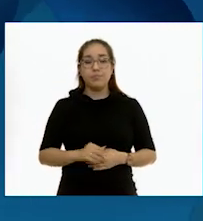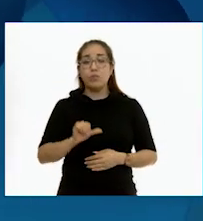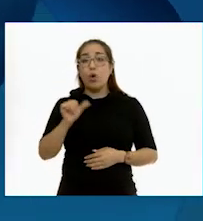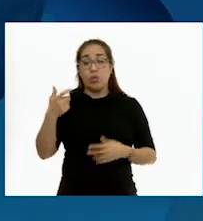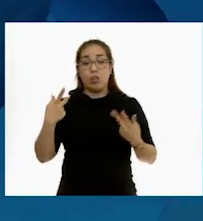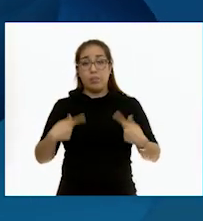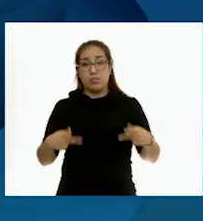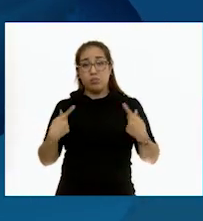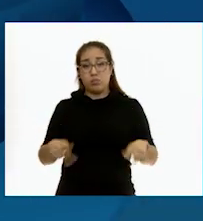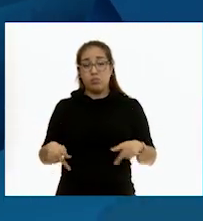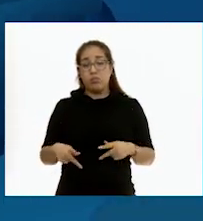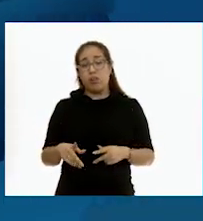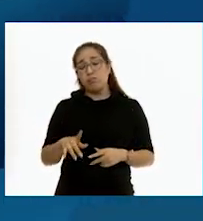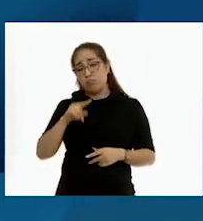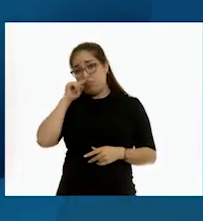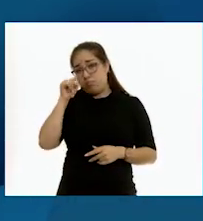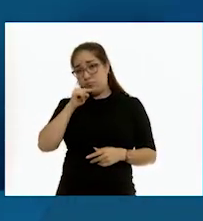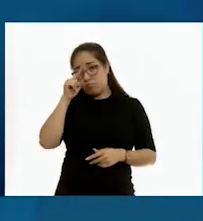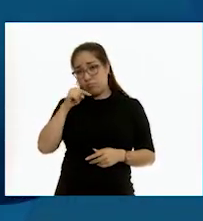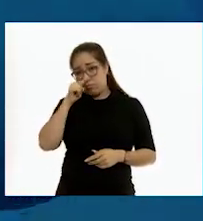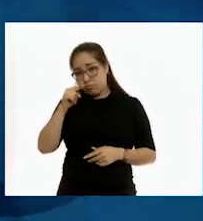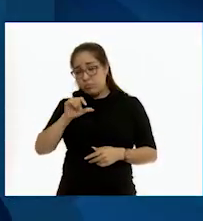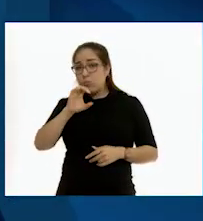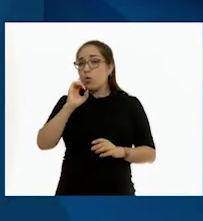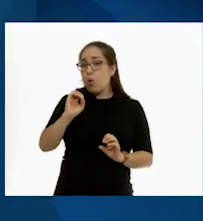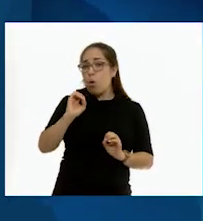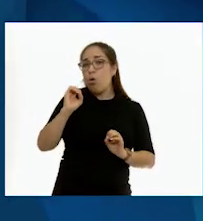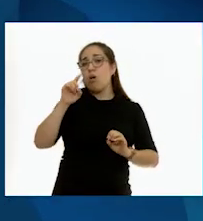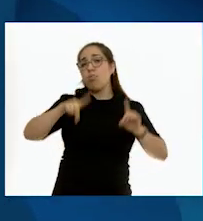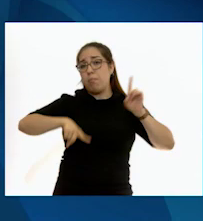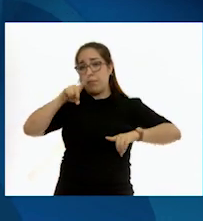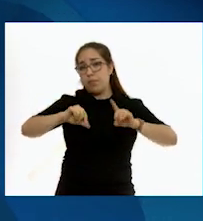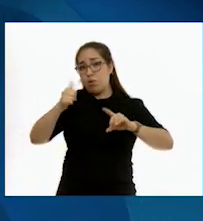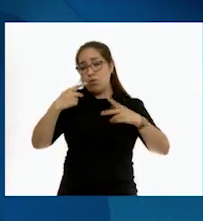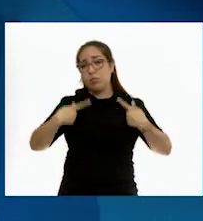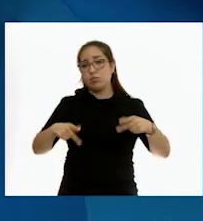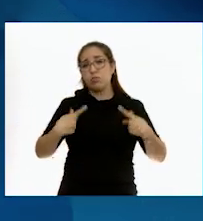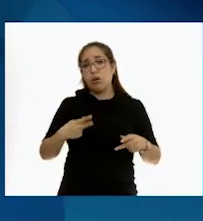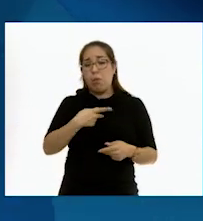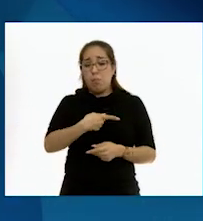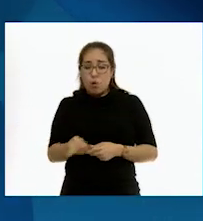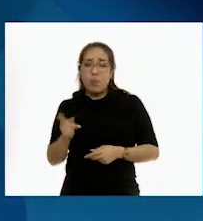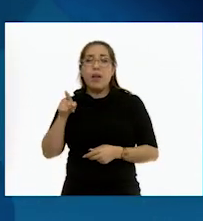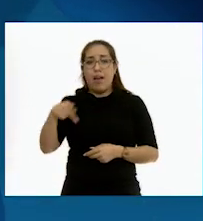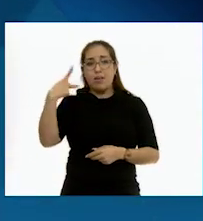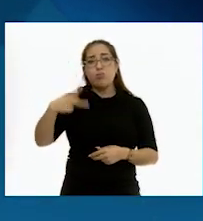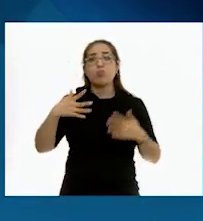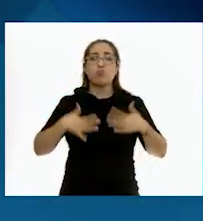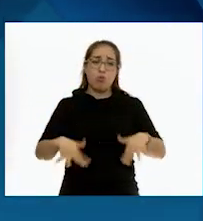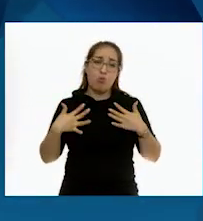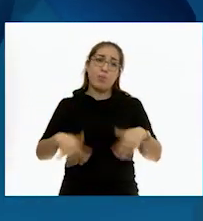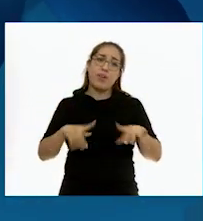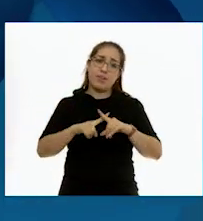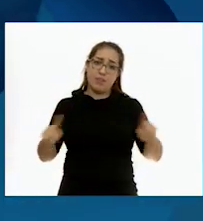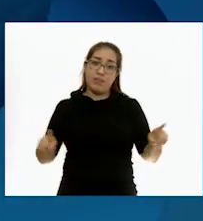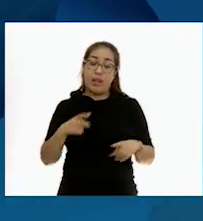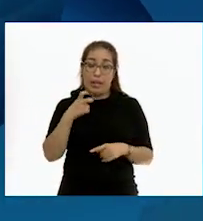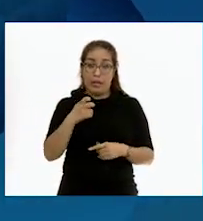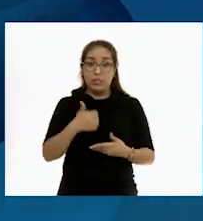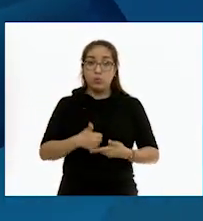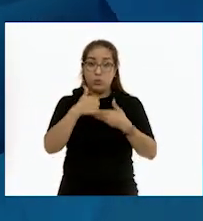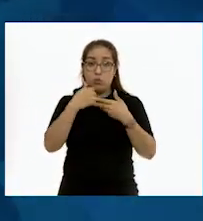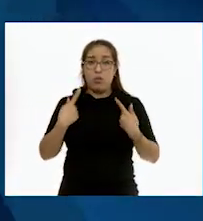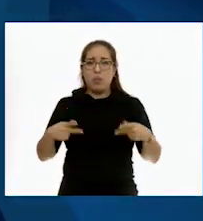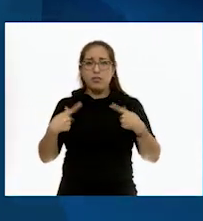llevaría ropa desgastada o rasgada, pero uno de baja posición económica sí. El vestuario permite a los espectadores conocer uno o